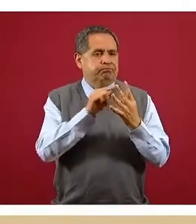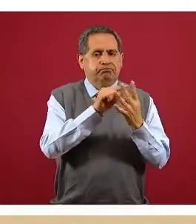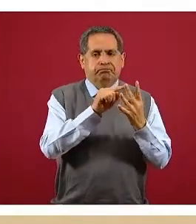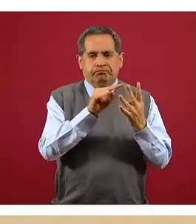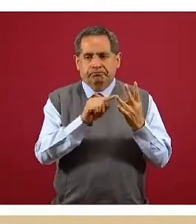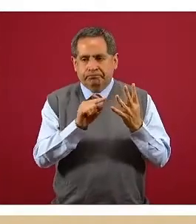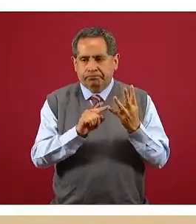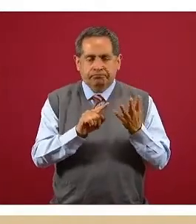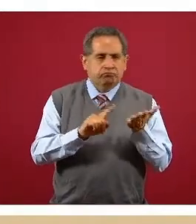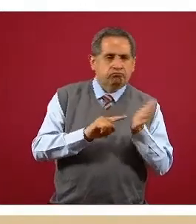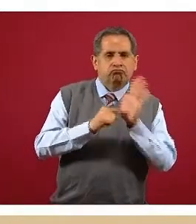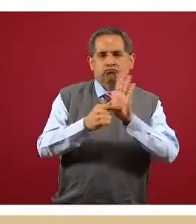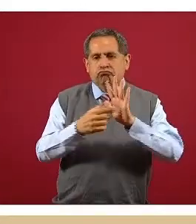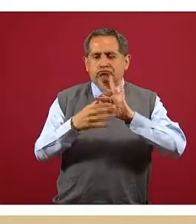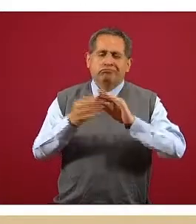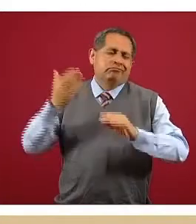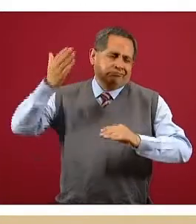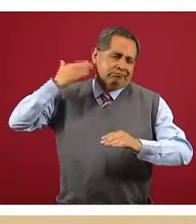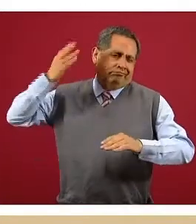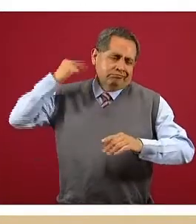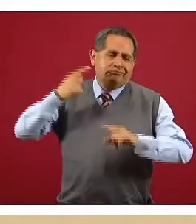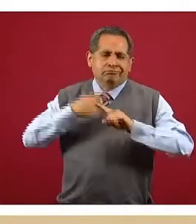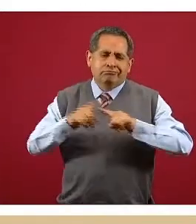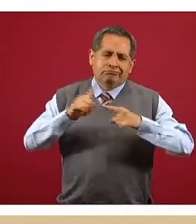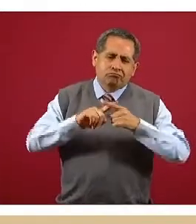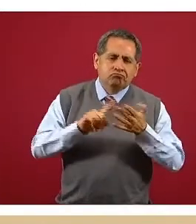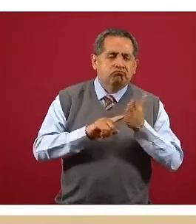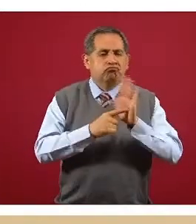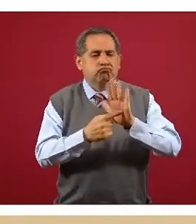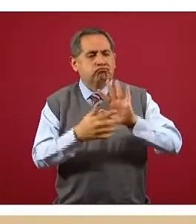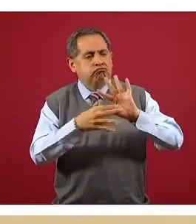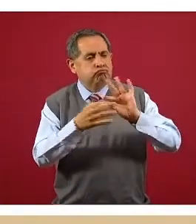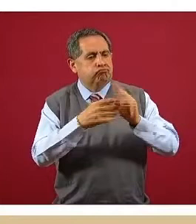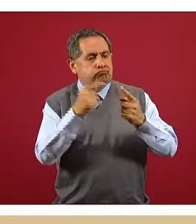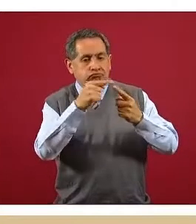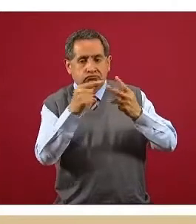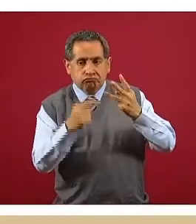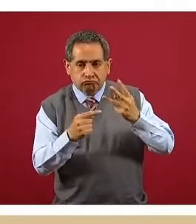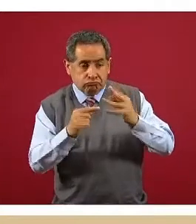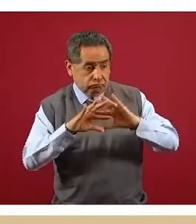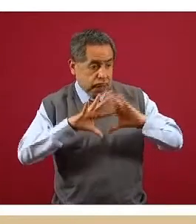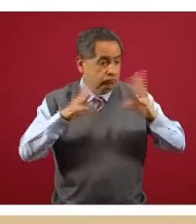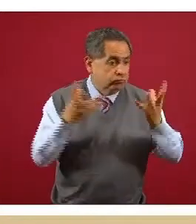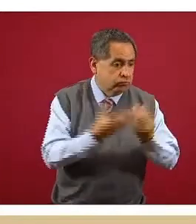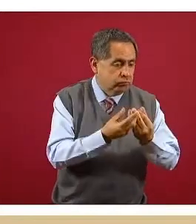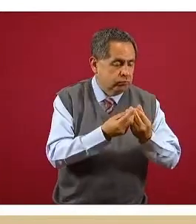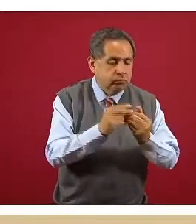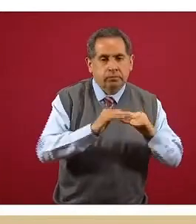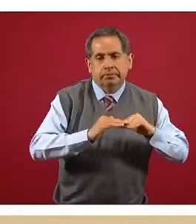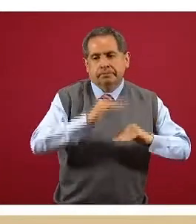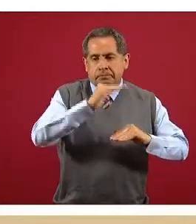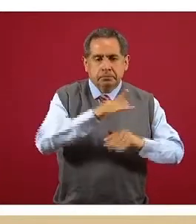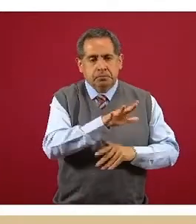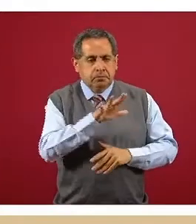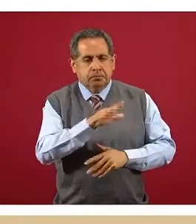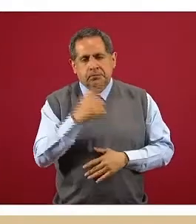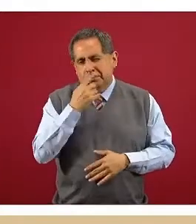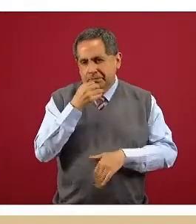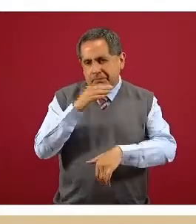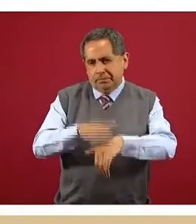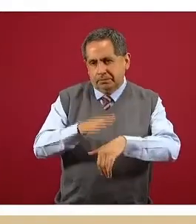hemos presentado aquí en diversas ocasiones, que en conjunto dan un resultado. Esto le debe servir, aquí